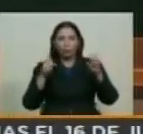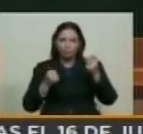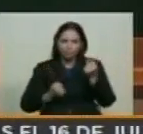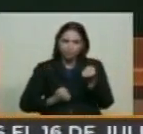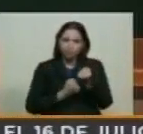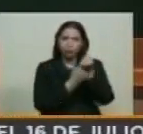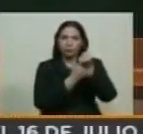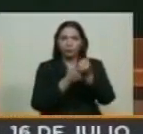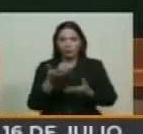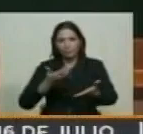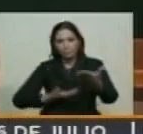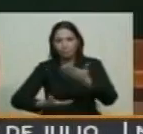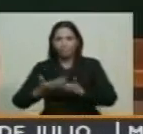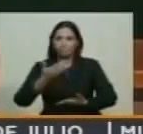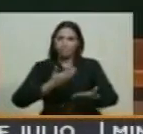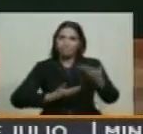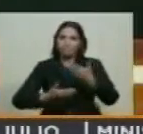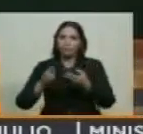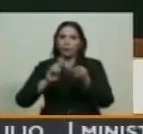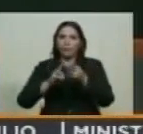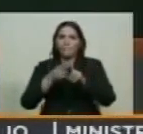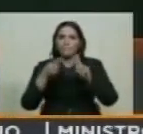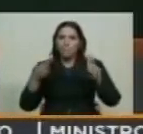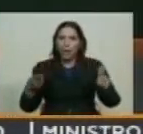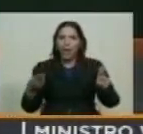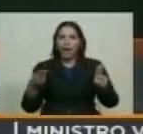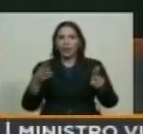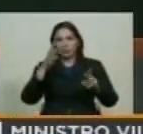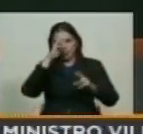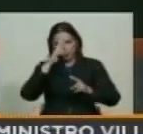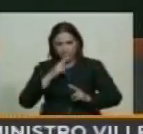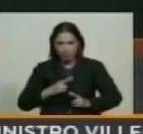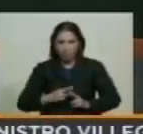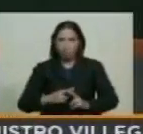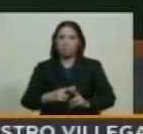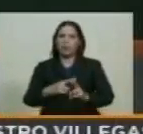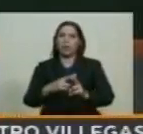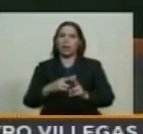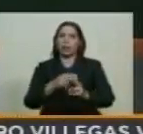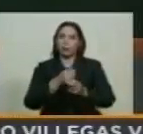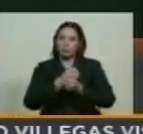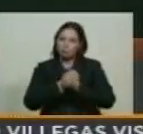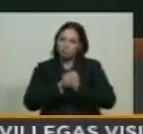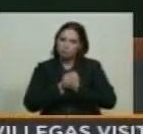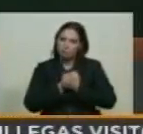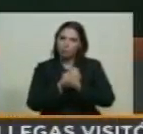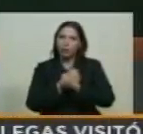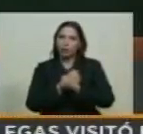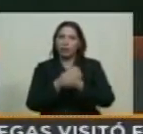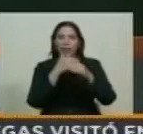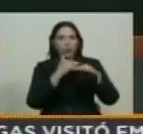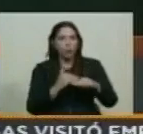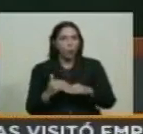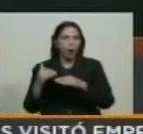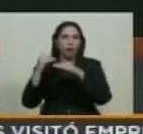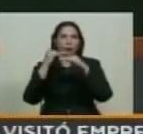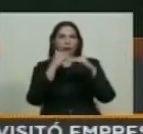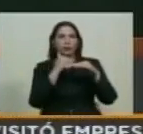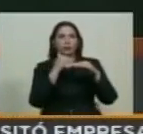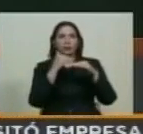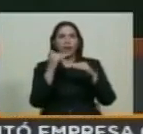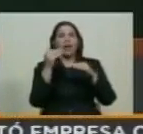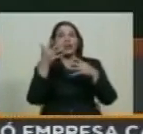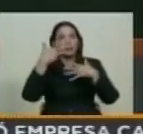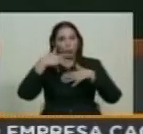la convivencia pacífica, en la tolerancia, en el amor al prójimo, en la igualdad y en la